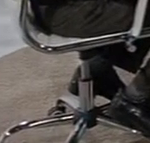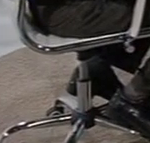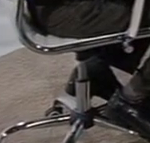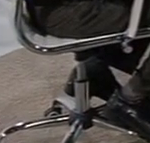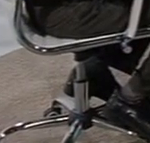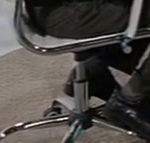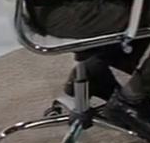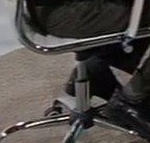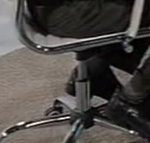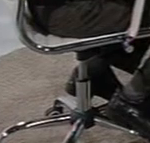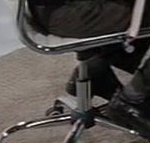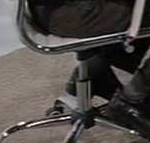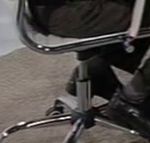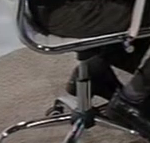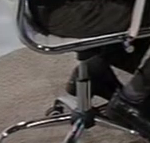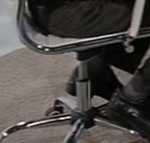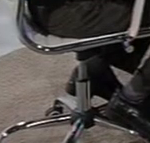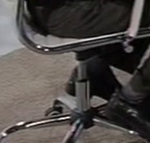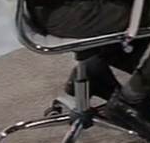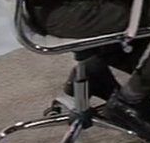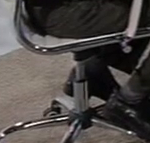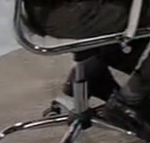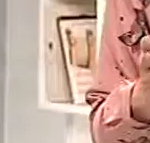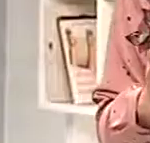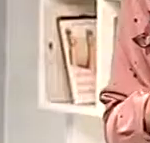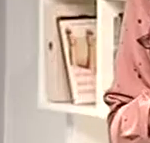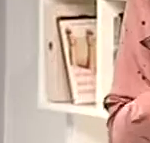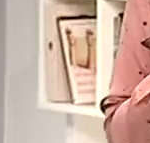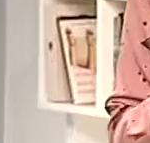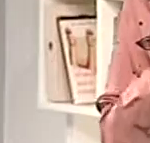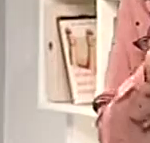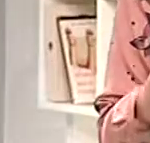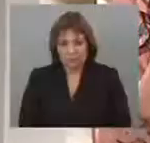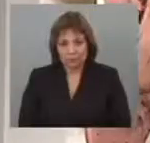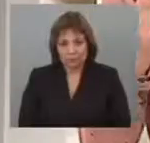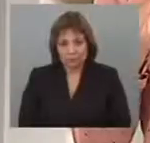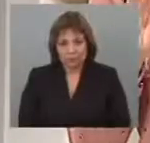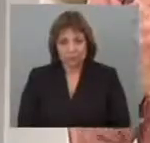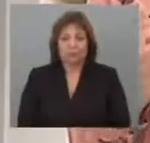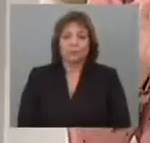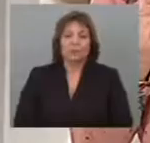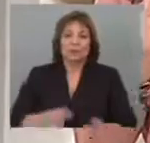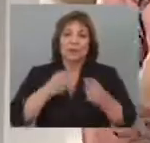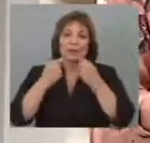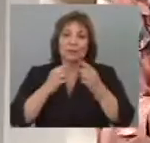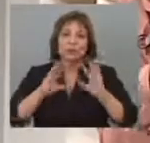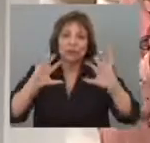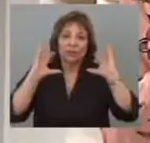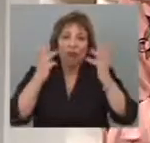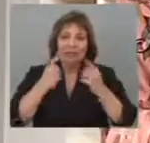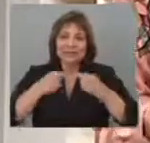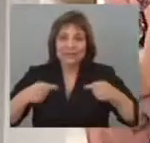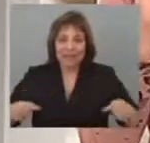Casa de la Mujer de la Unión y también al sociólogo Daniel Pérez para hablar de las primeras advertencias que reciben las mujeres: